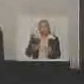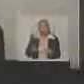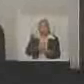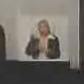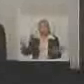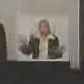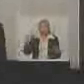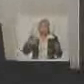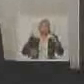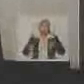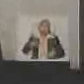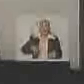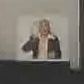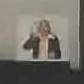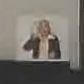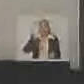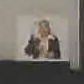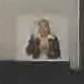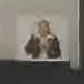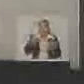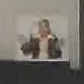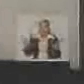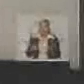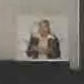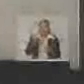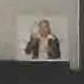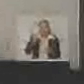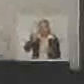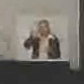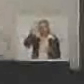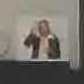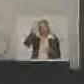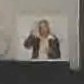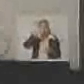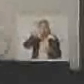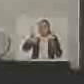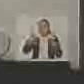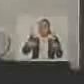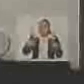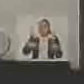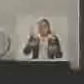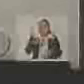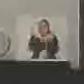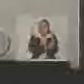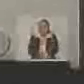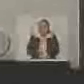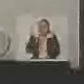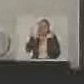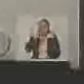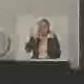ese telón y recordarle a todos nuestros vecinos de Benito Juárez que hace 3 años, Jorge